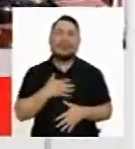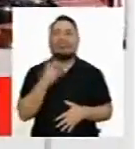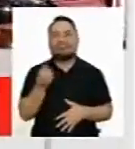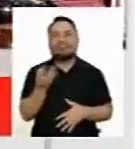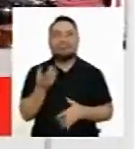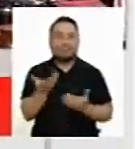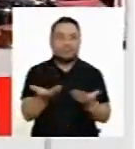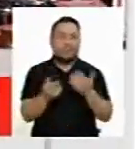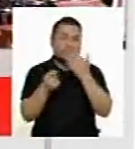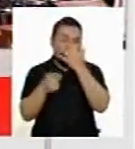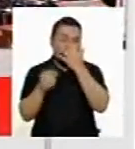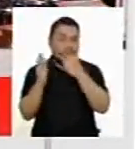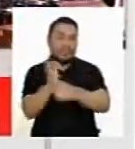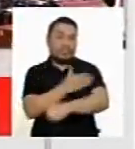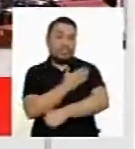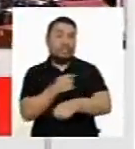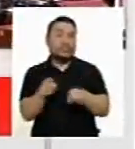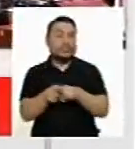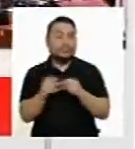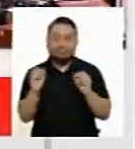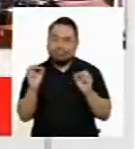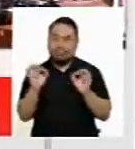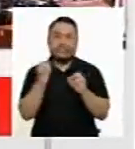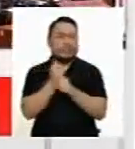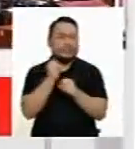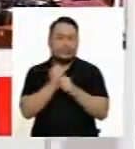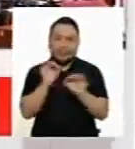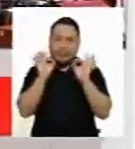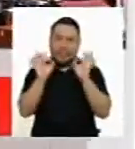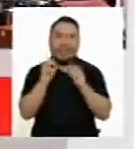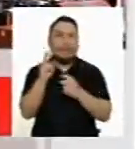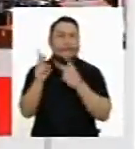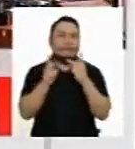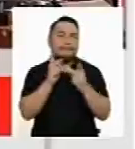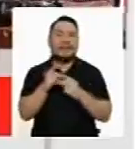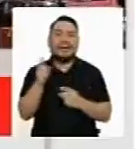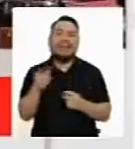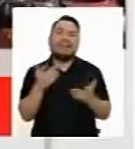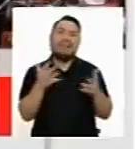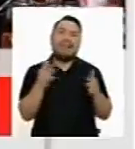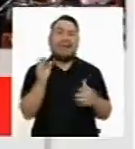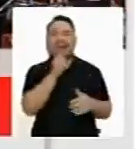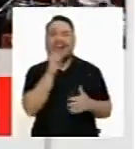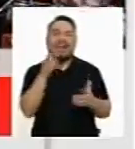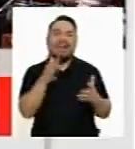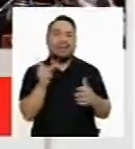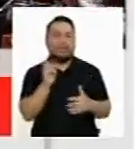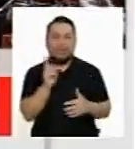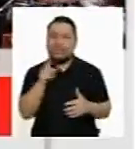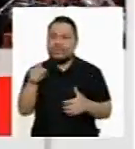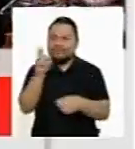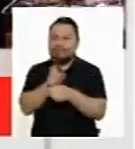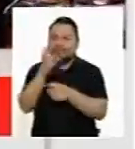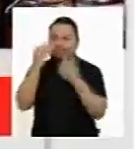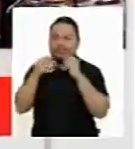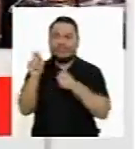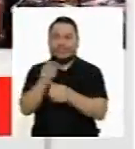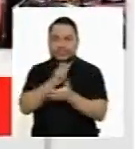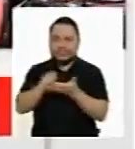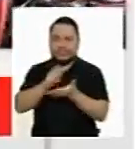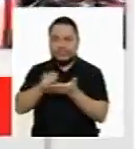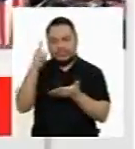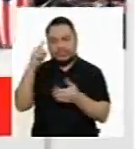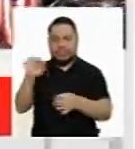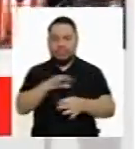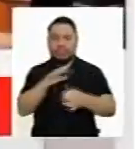la música buscamos la búsqueda de la excelencia, ¿no? El trabajo este que tú mencionas, de dedicarte a estudiar, a leer, a escribir, finalmente se traduce en la